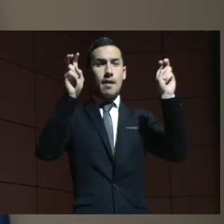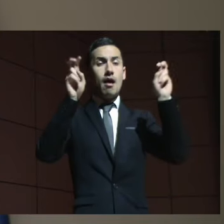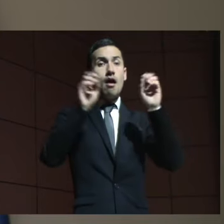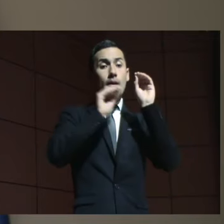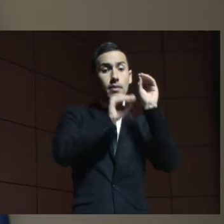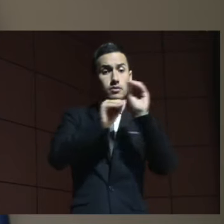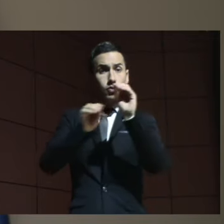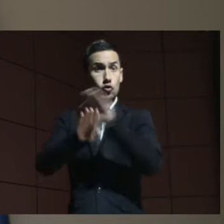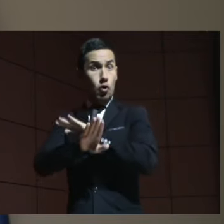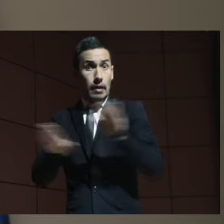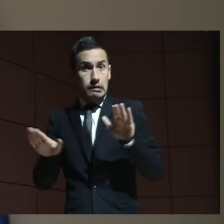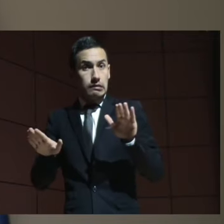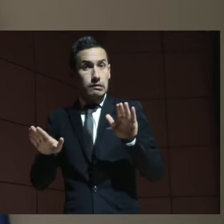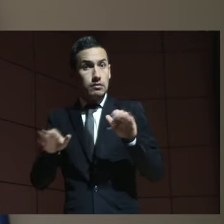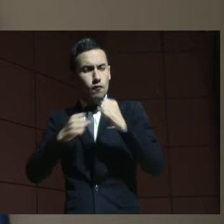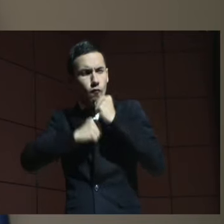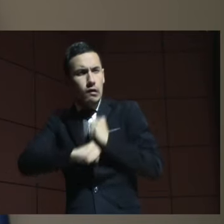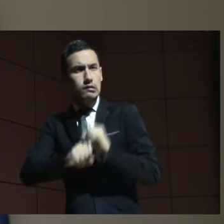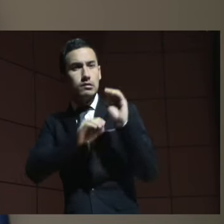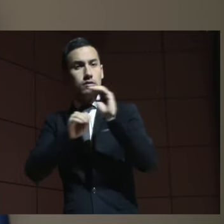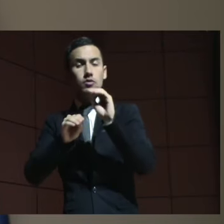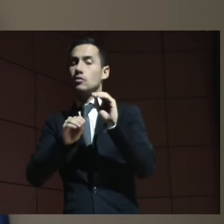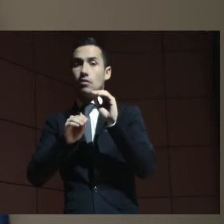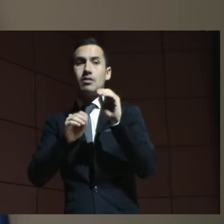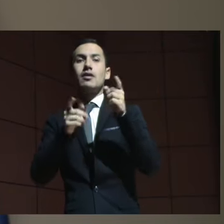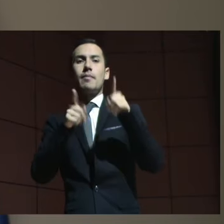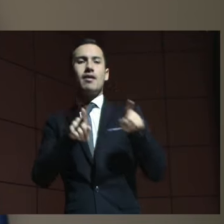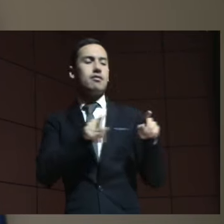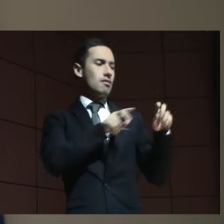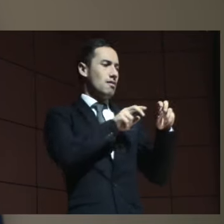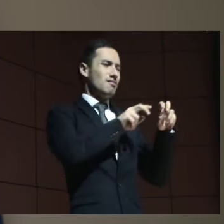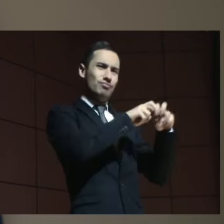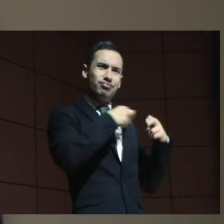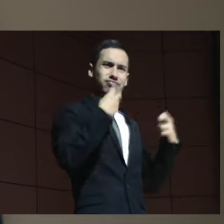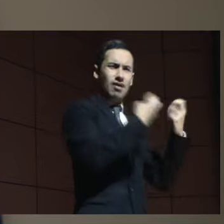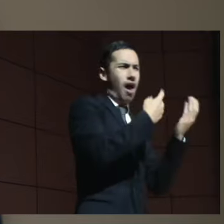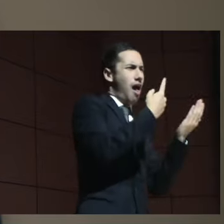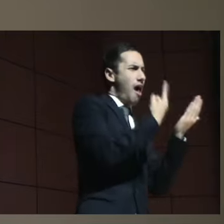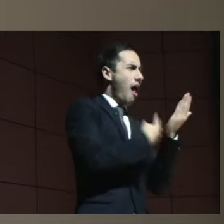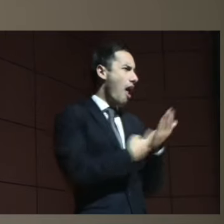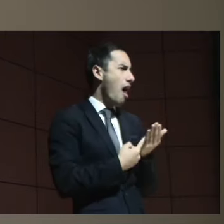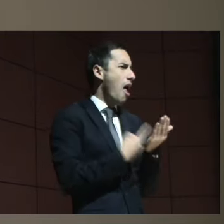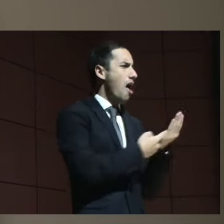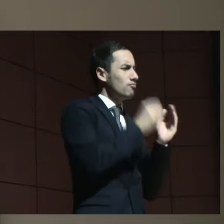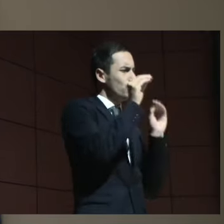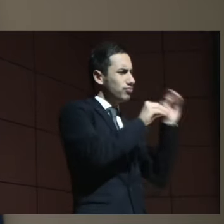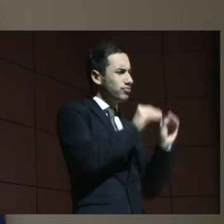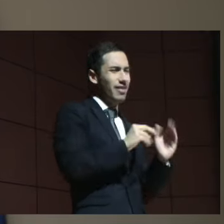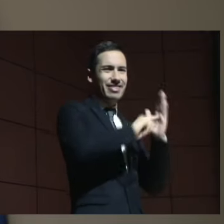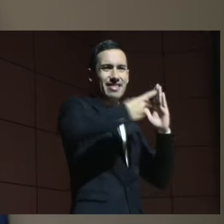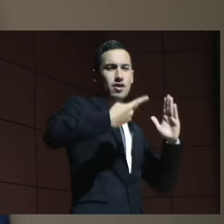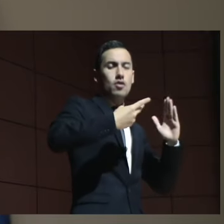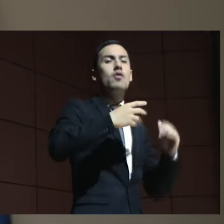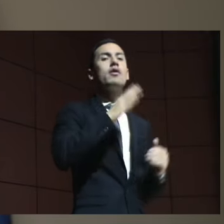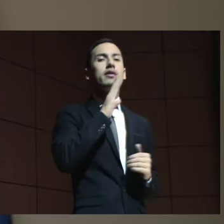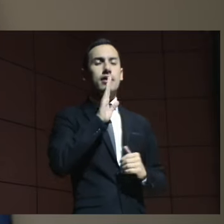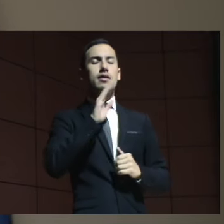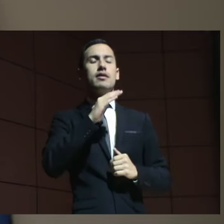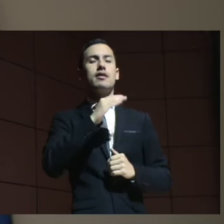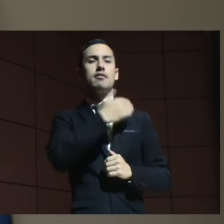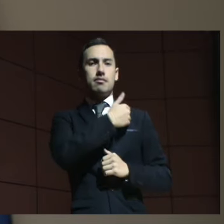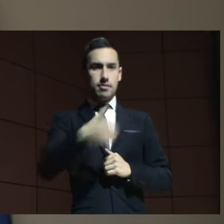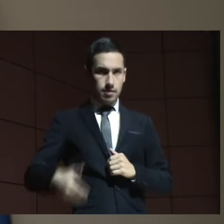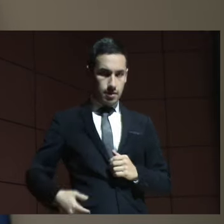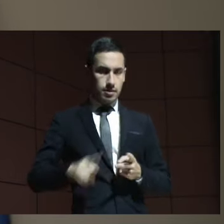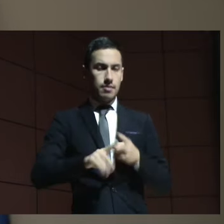a nivel de capacitación estamos haciendo esfuerzos, somos parte también de una mesa técnica liderada por